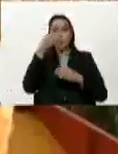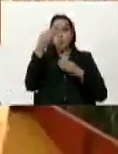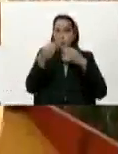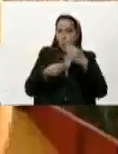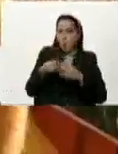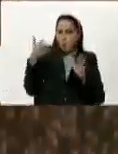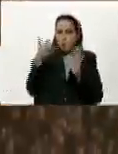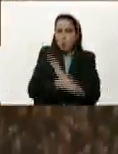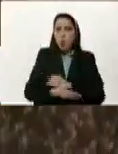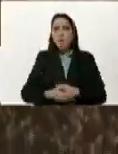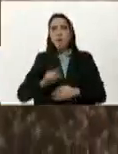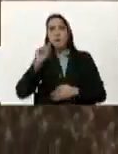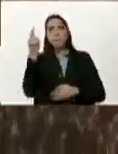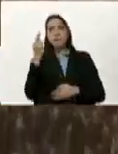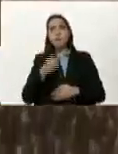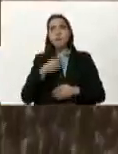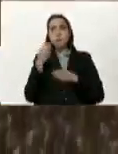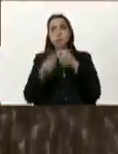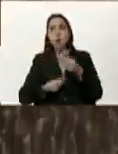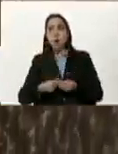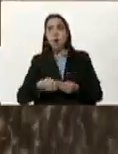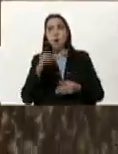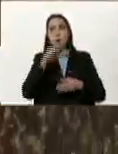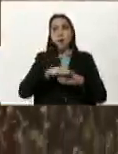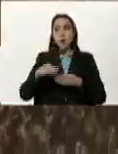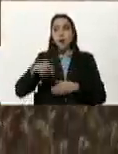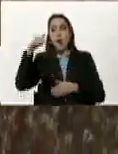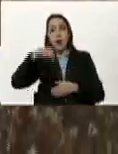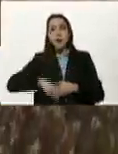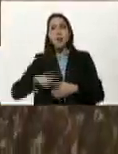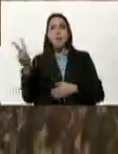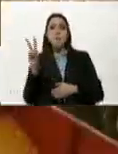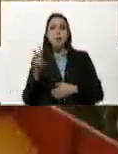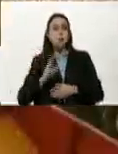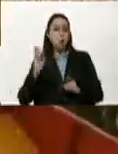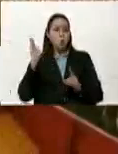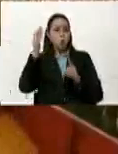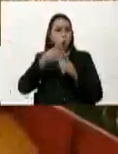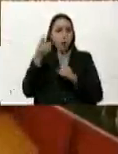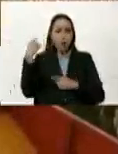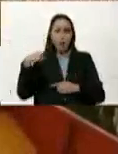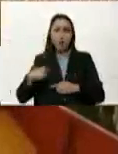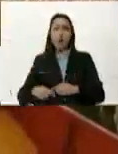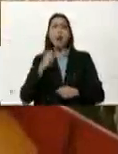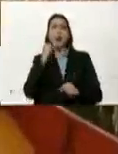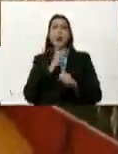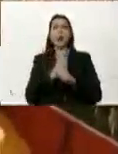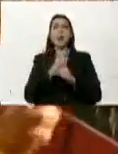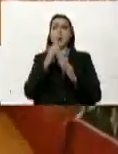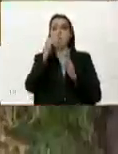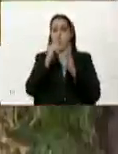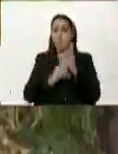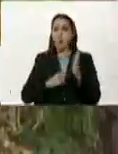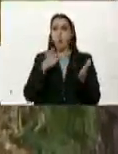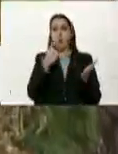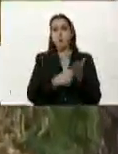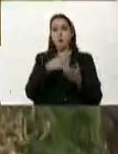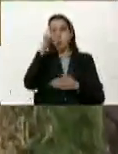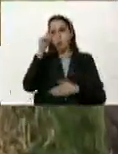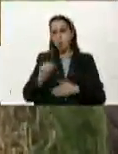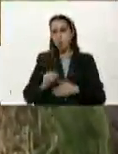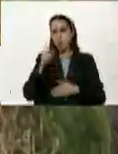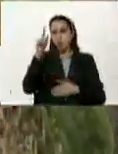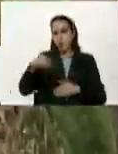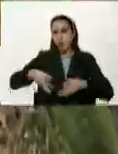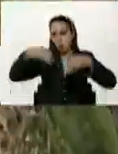el primer productor de ese día como estaba en venezuela cuál es el objetivo tener buenos rendimientos bajos costos y ya una salida de malla un